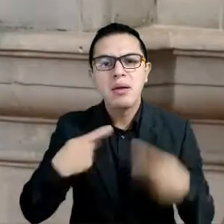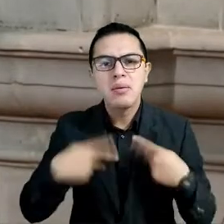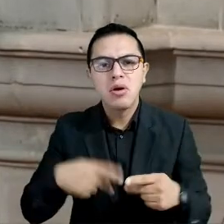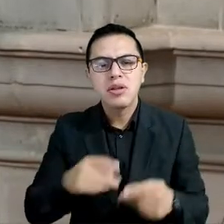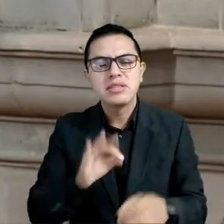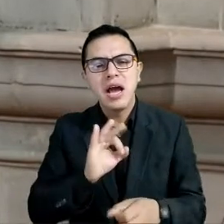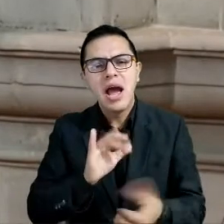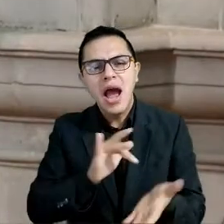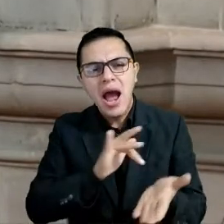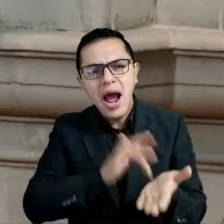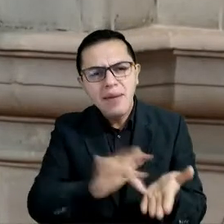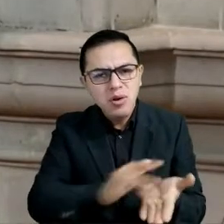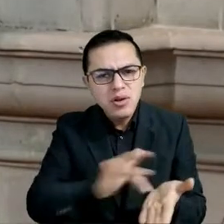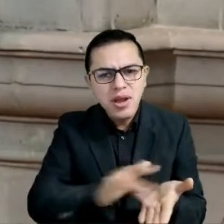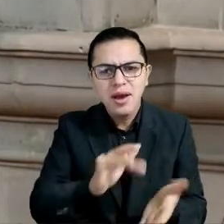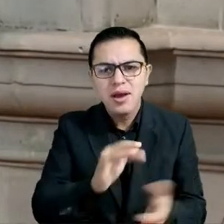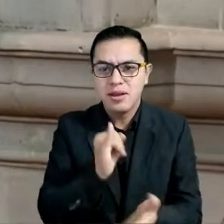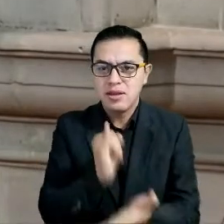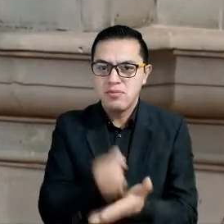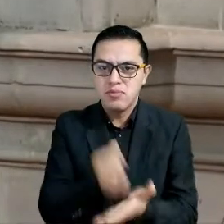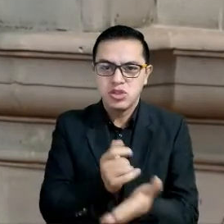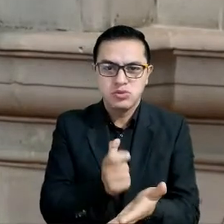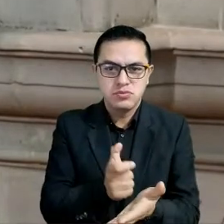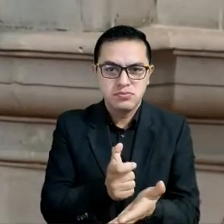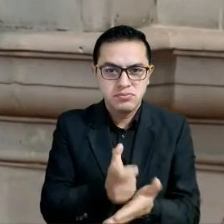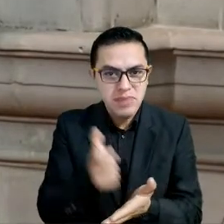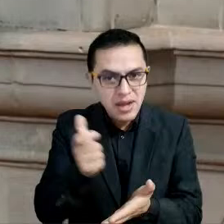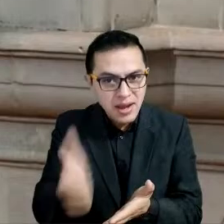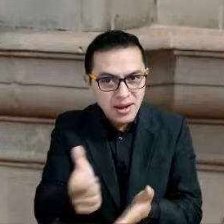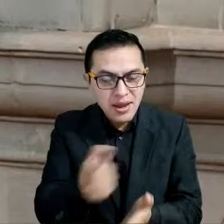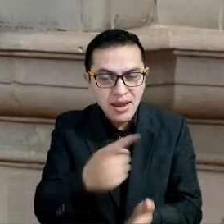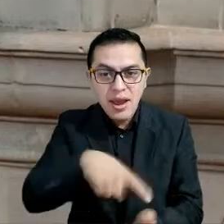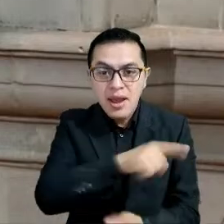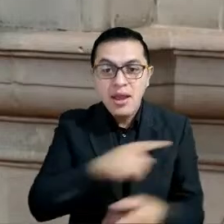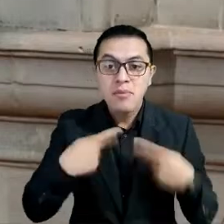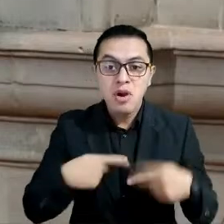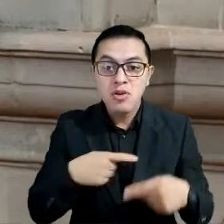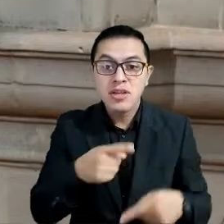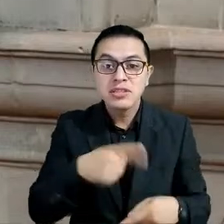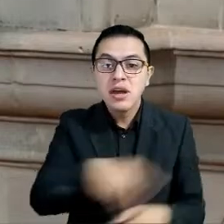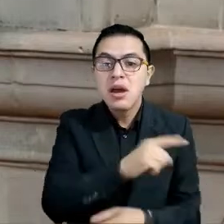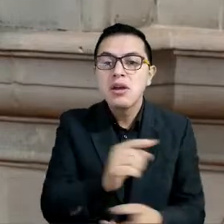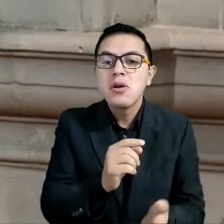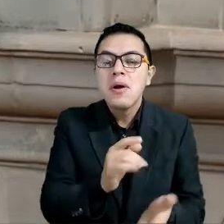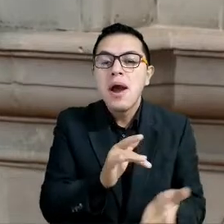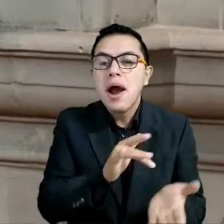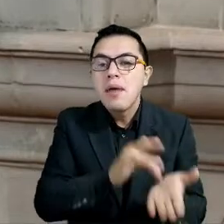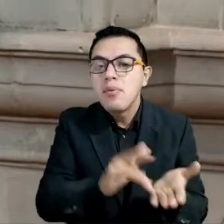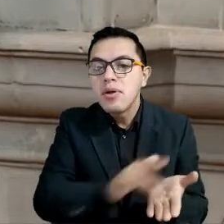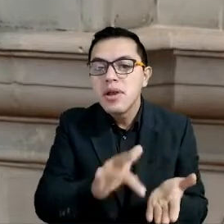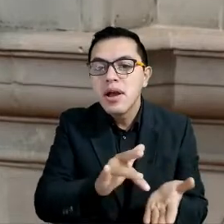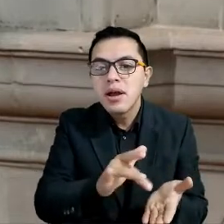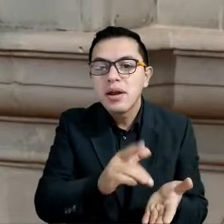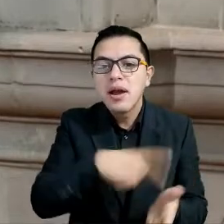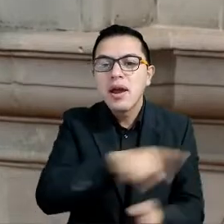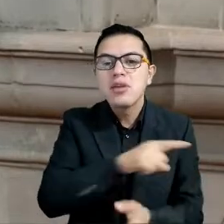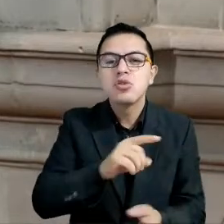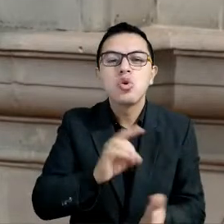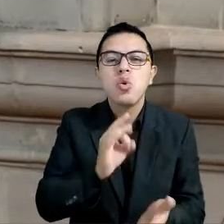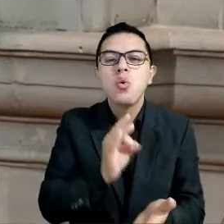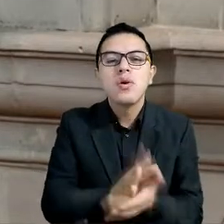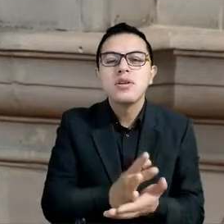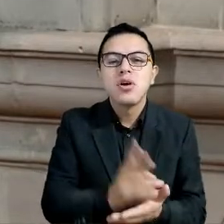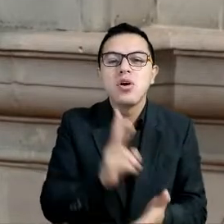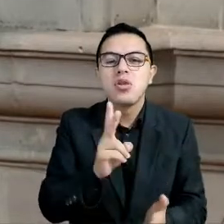va a permitir que estos ciudadanos paguen únicamente 2.700 pesos para inscribir sus